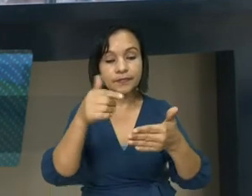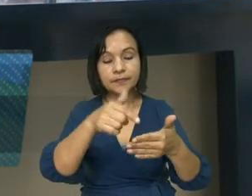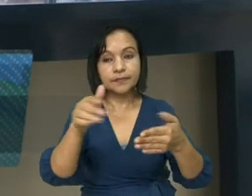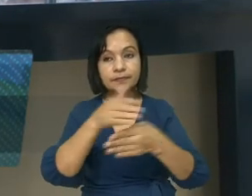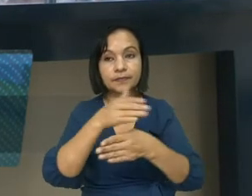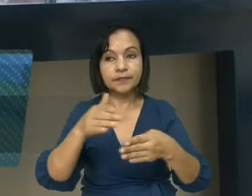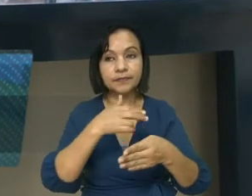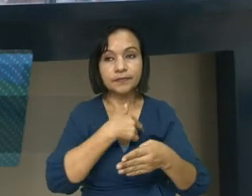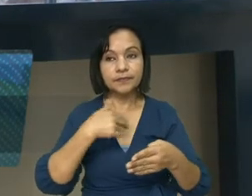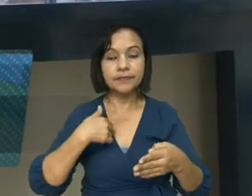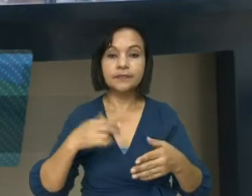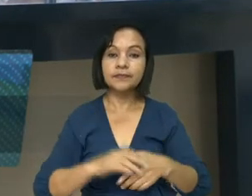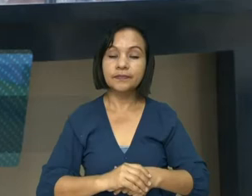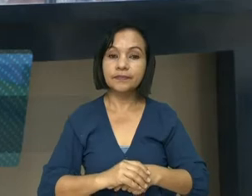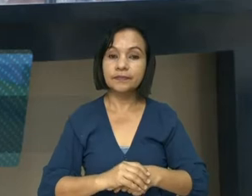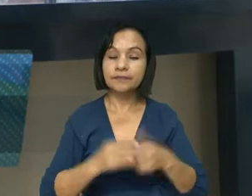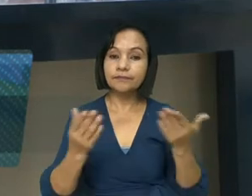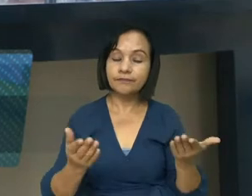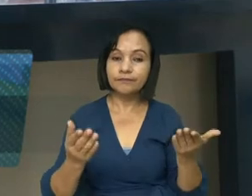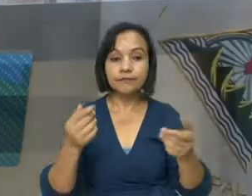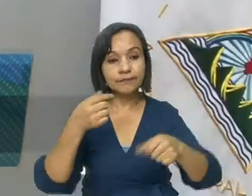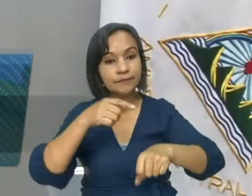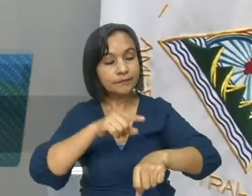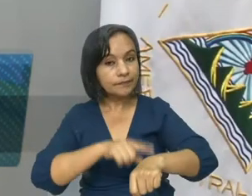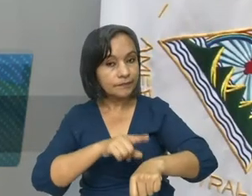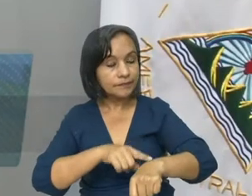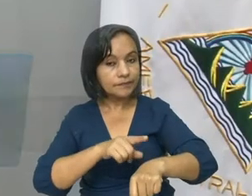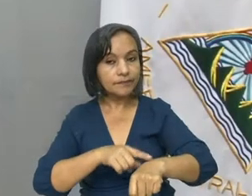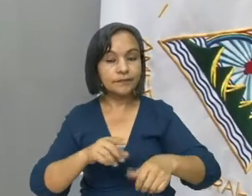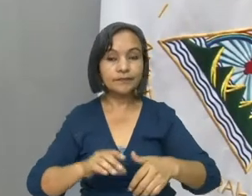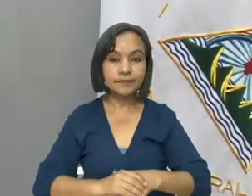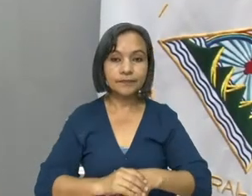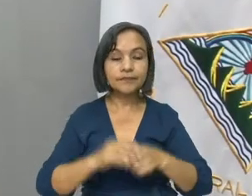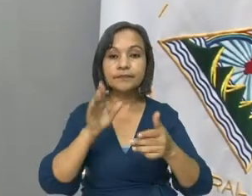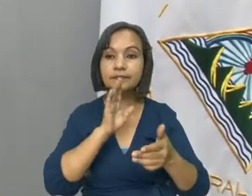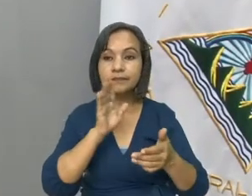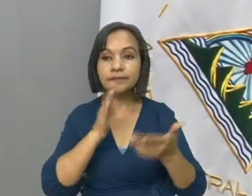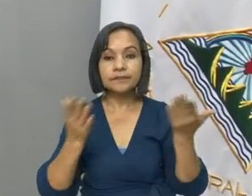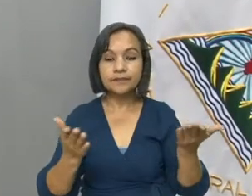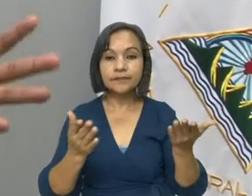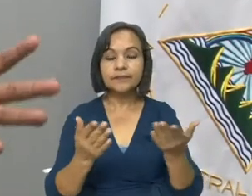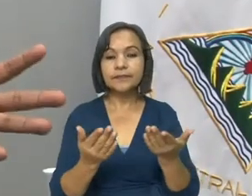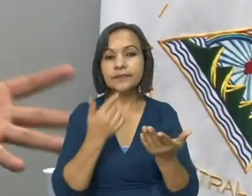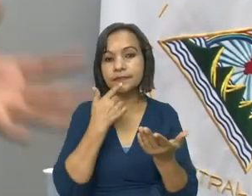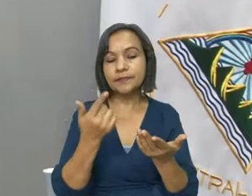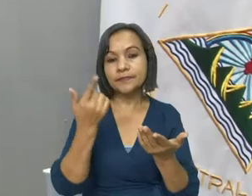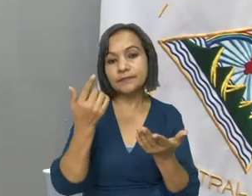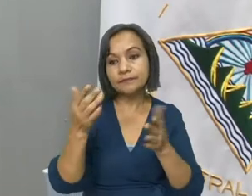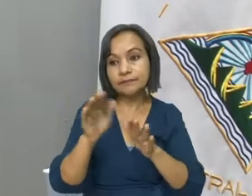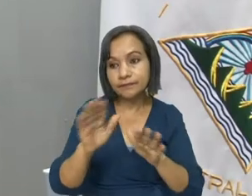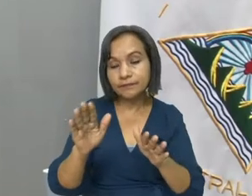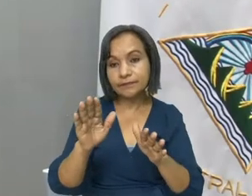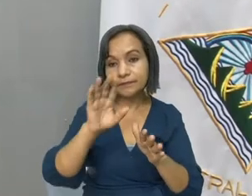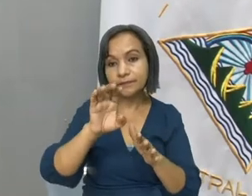lo venimos haciendo. Claro que sí, compañero Virgilio, pues el tiempo nos alcanza y dentro de esta conversación no me restaría más que esperar sus conclusiones en torno a